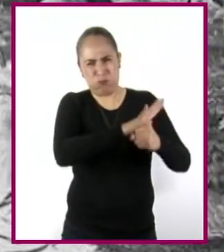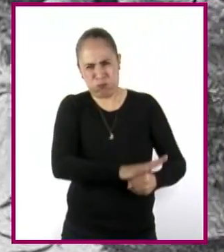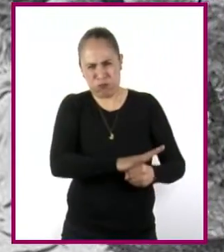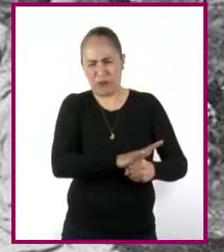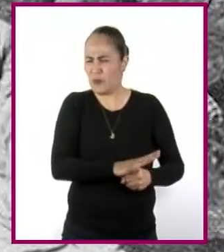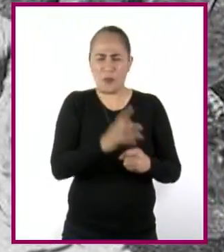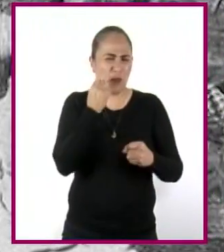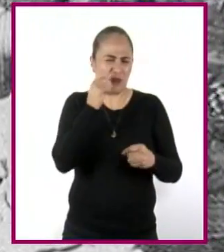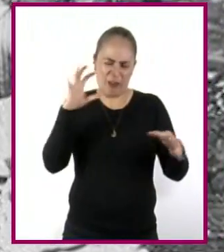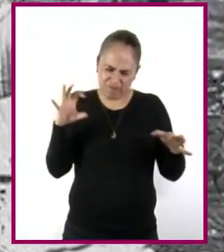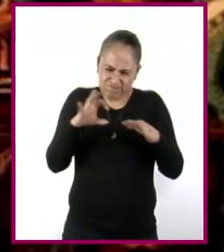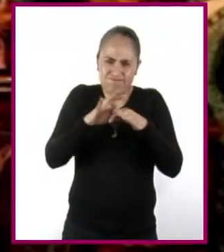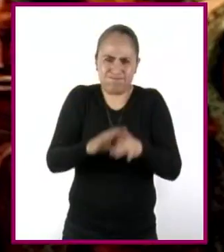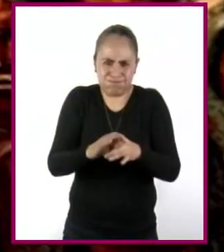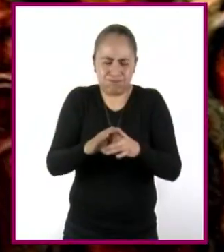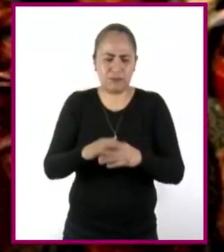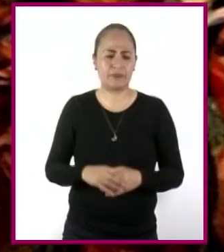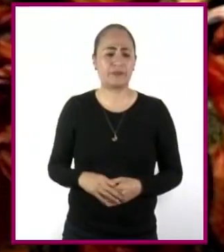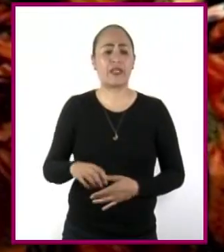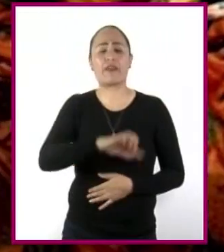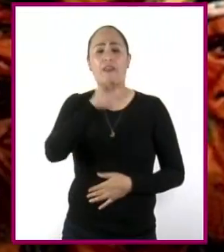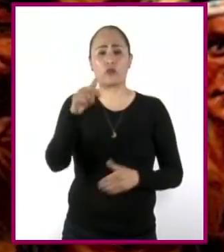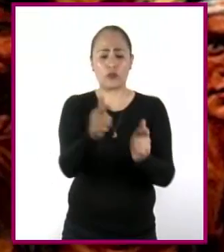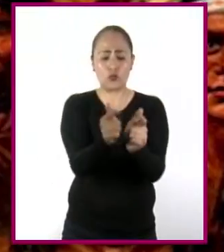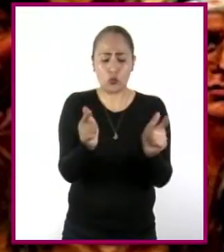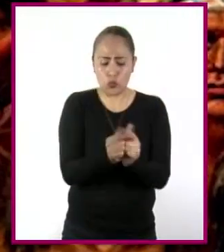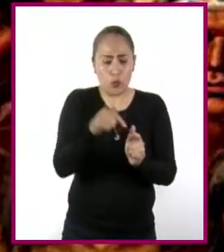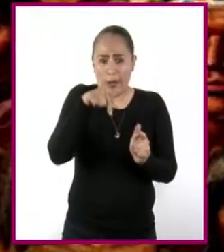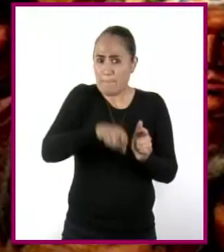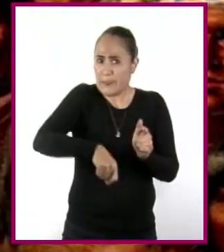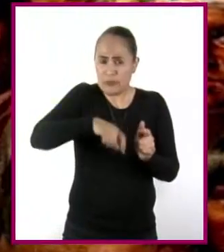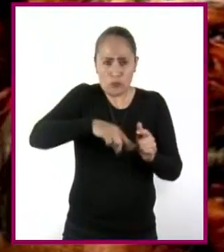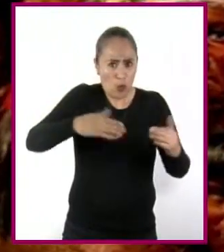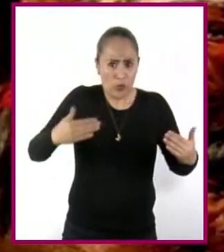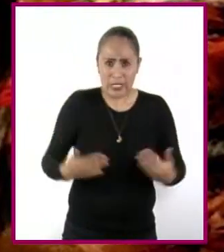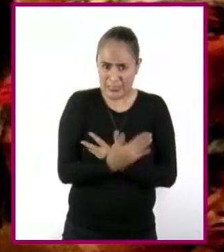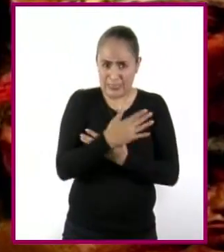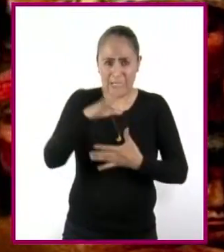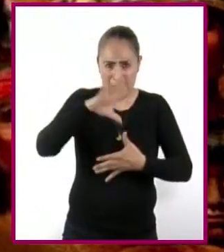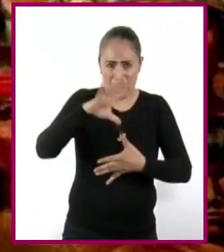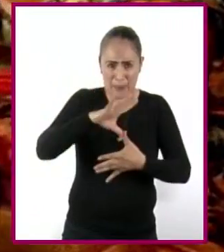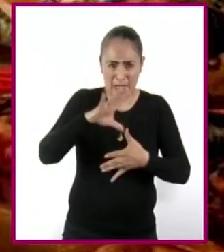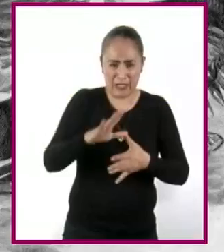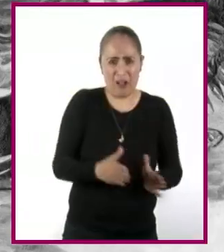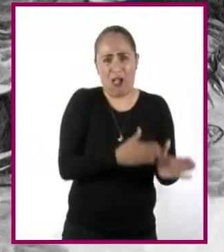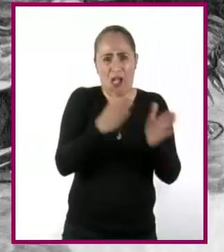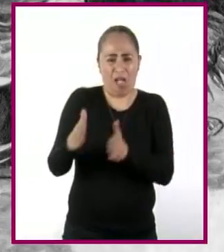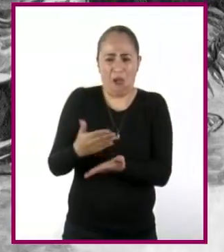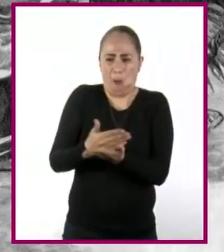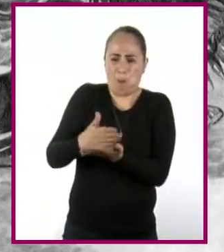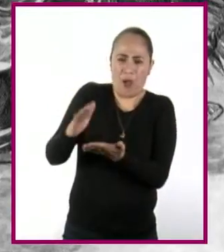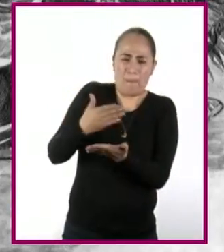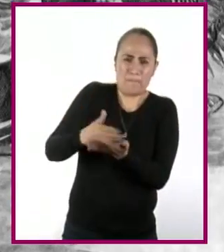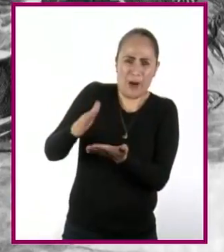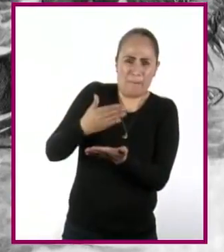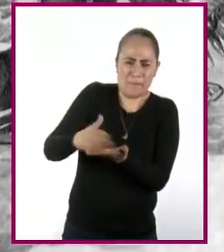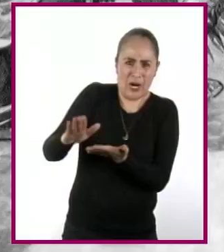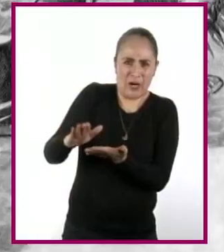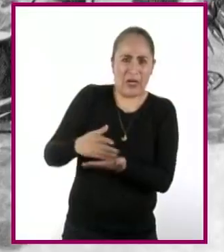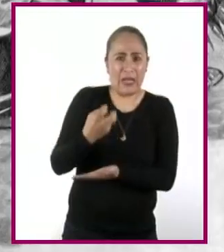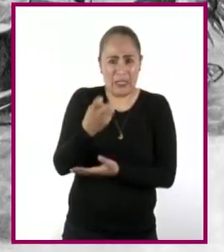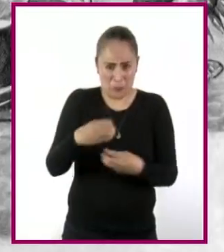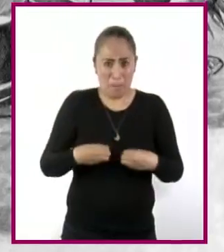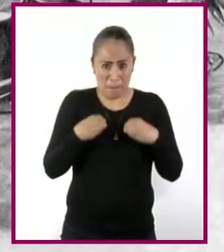algunos esclavos, y los nativos americanos seguían siendo relegados de lo que se pretendía era una